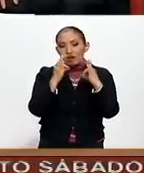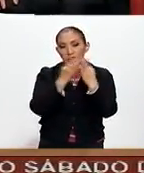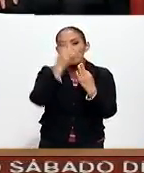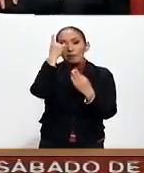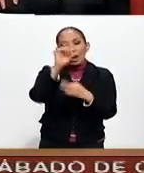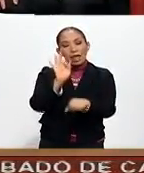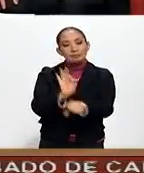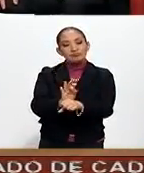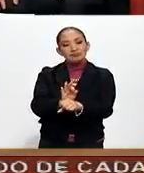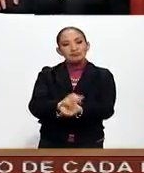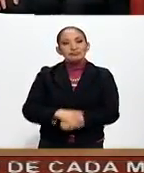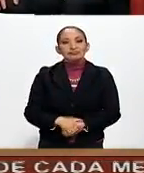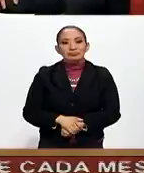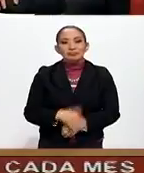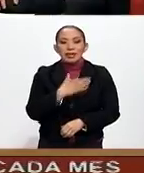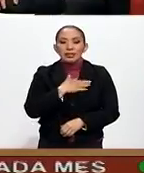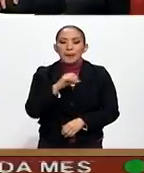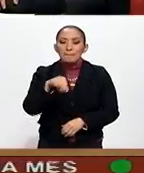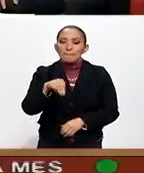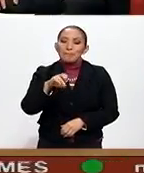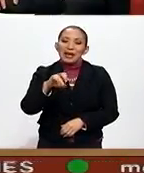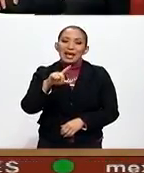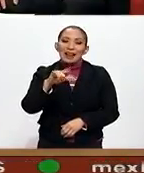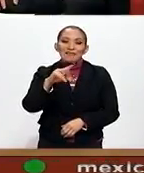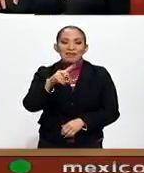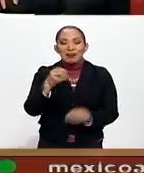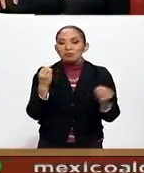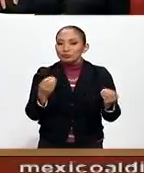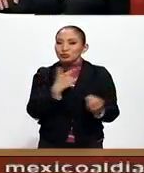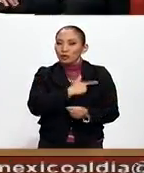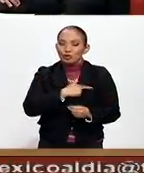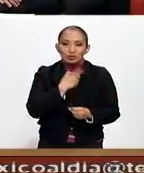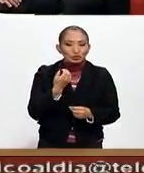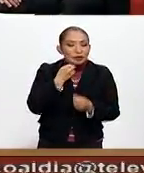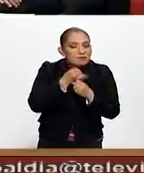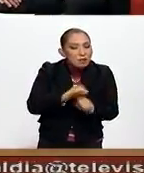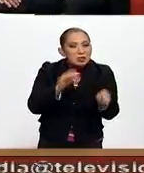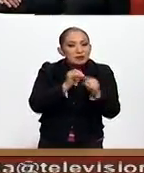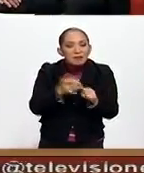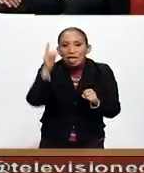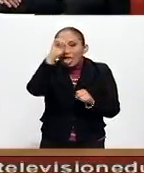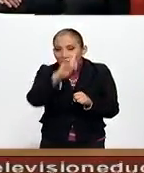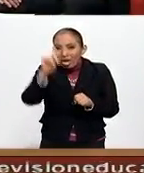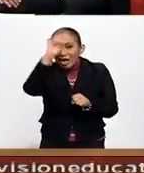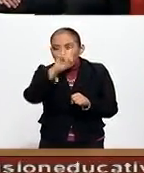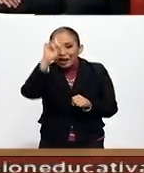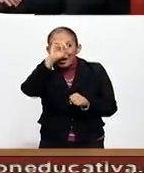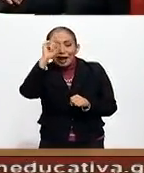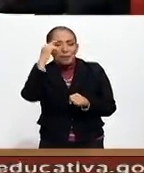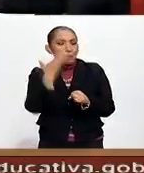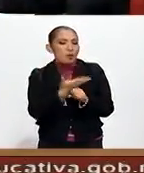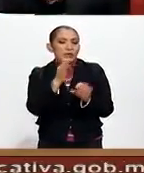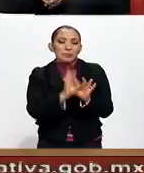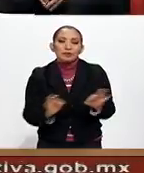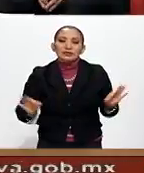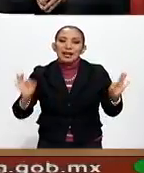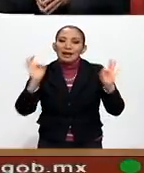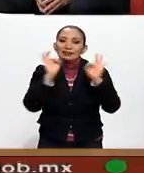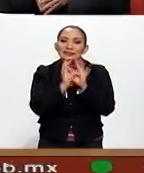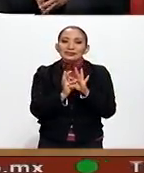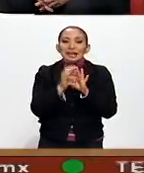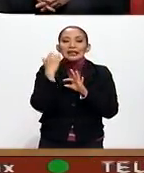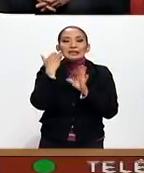Exactamente. protegernos. Muy bien, Melba, pues siempre es un gusto que estés aquí, nos des todas estas recomendaciones muy importantes en contrario.